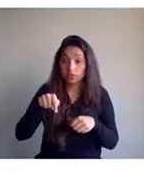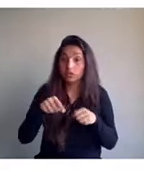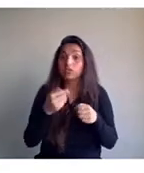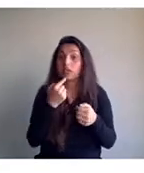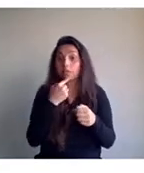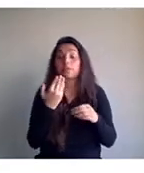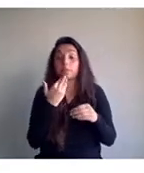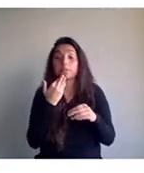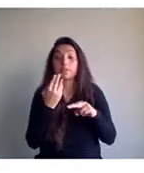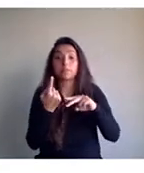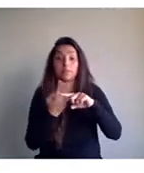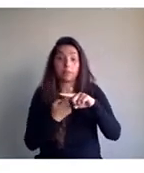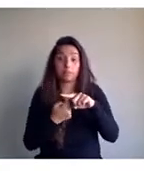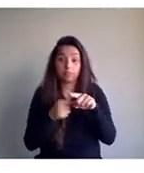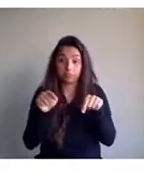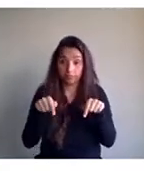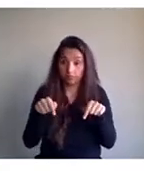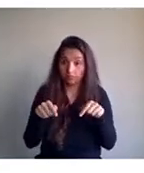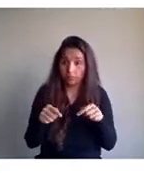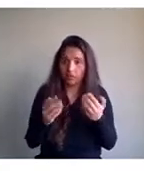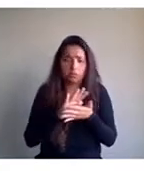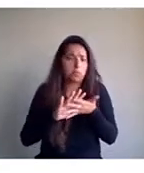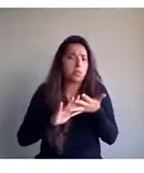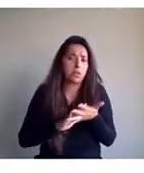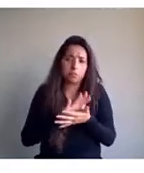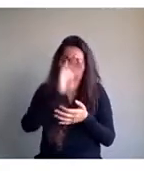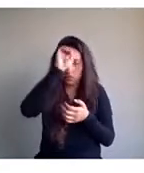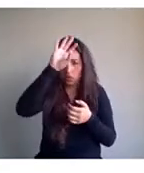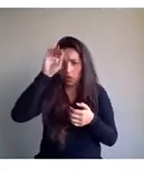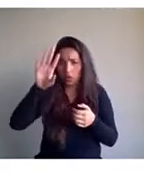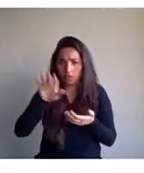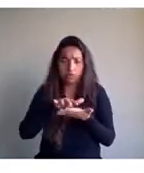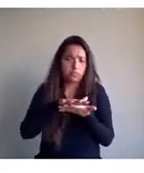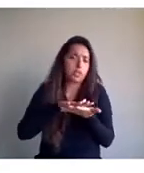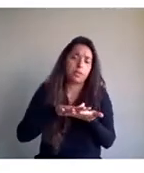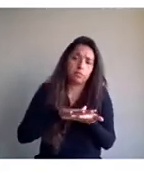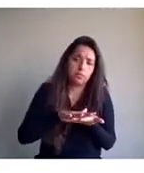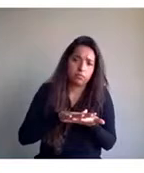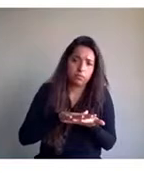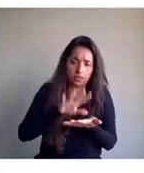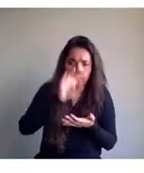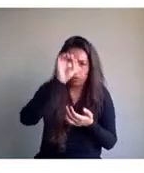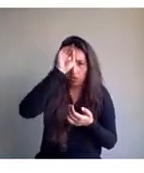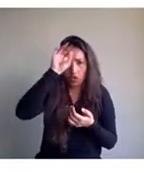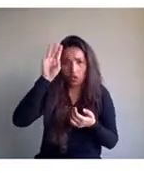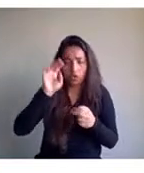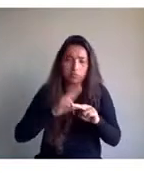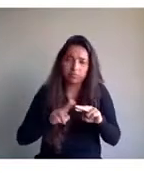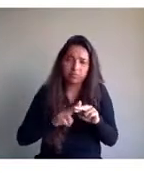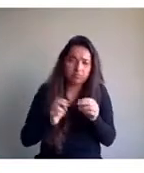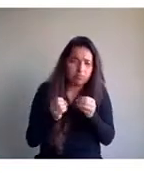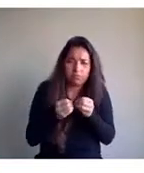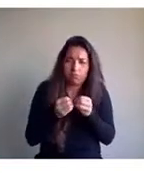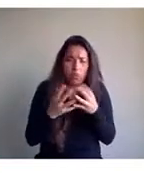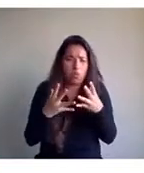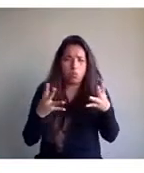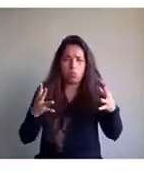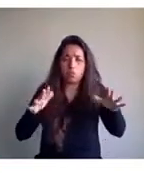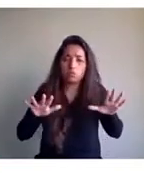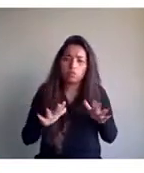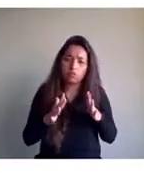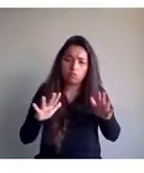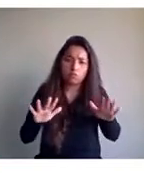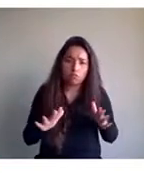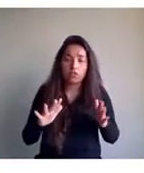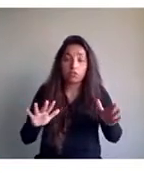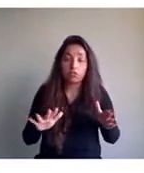capacitación propio por ejemplo para hablar de nuestro caso ha realizado una cantidad de importantes esfuerzos lecturas de